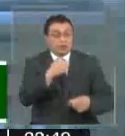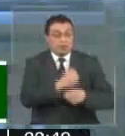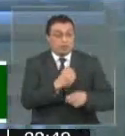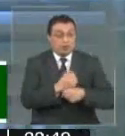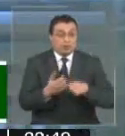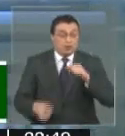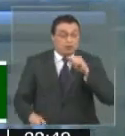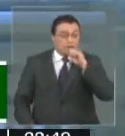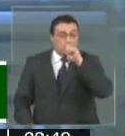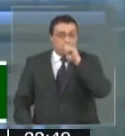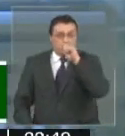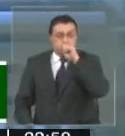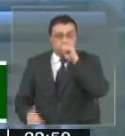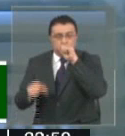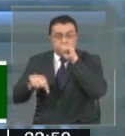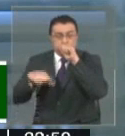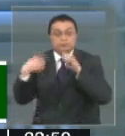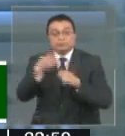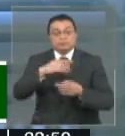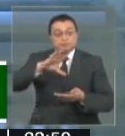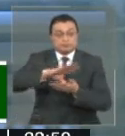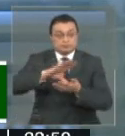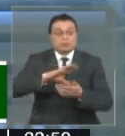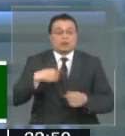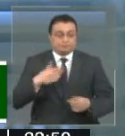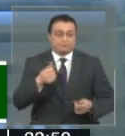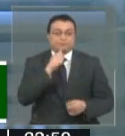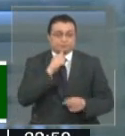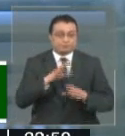yo creo que como país estamos al debe de incorporar